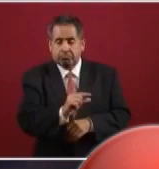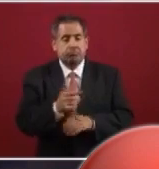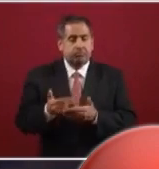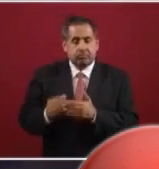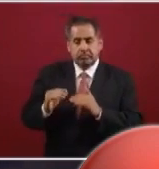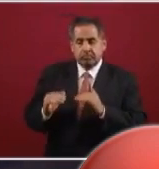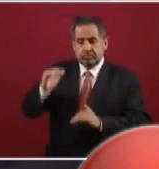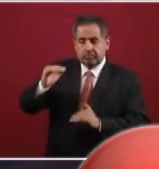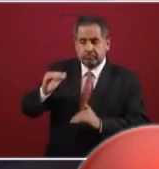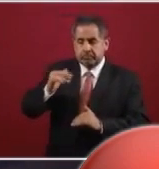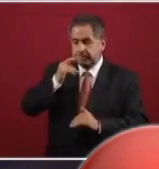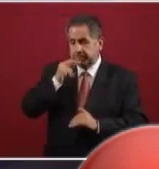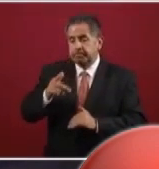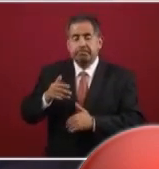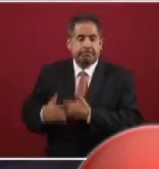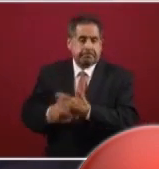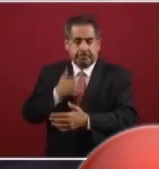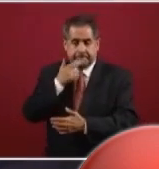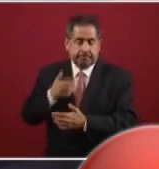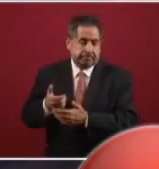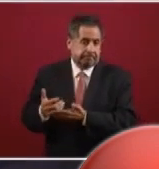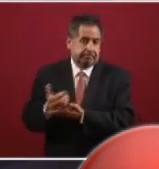promedio,